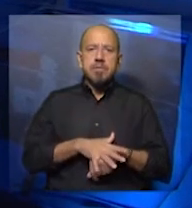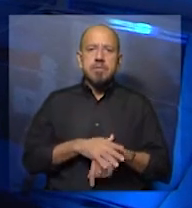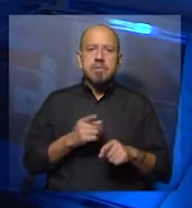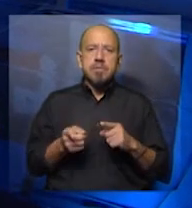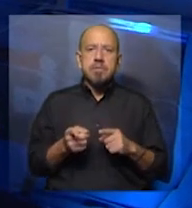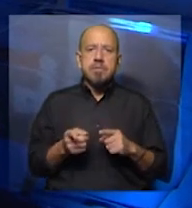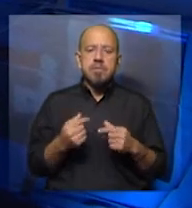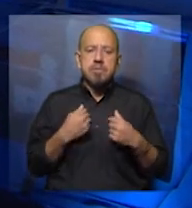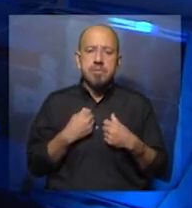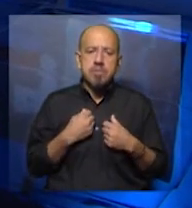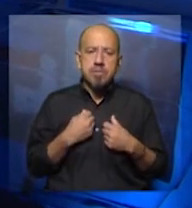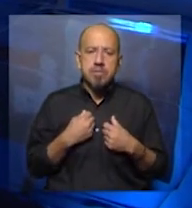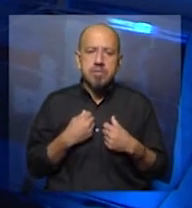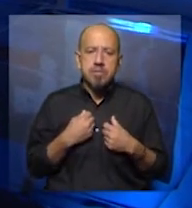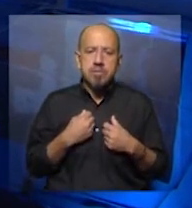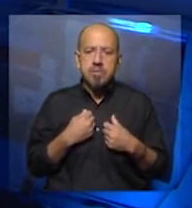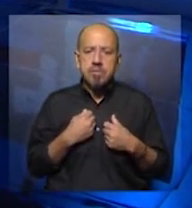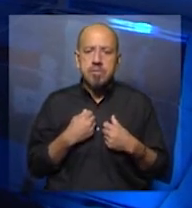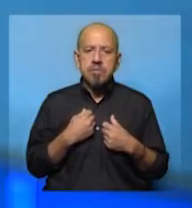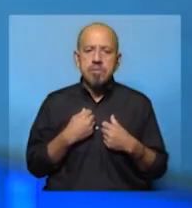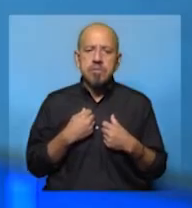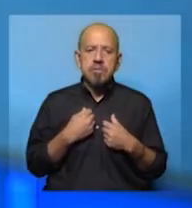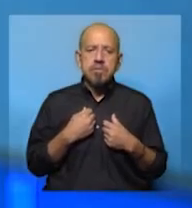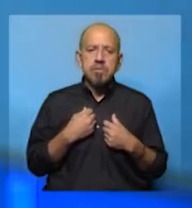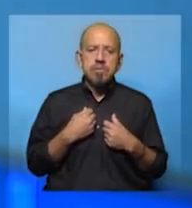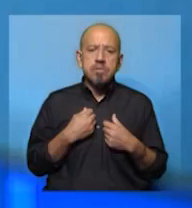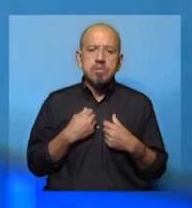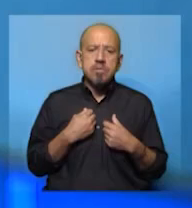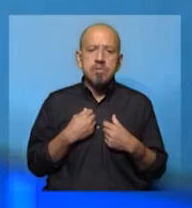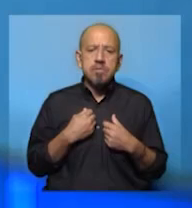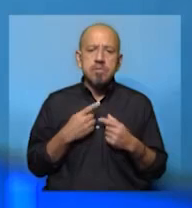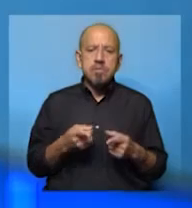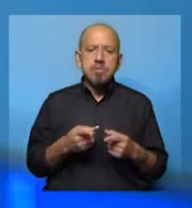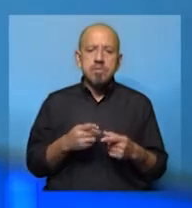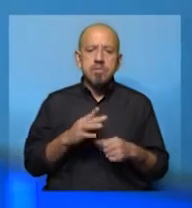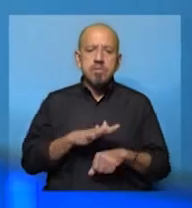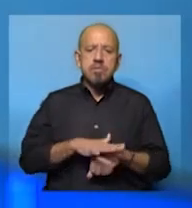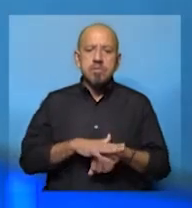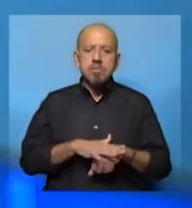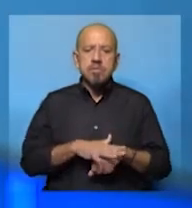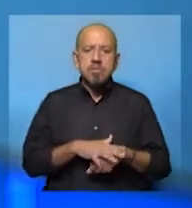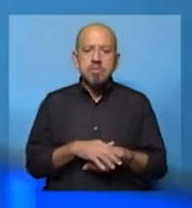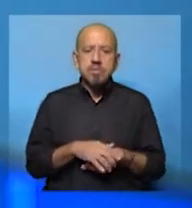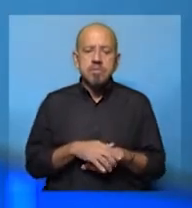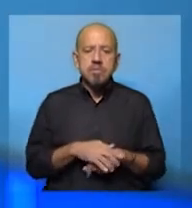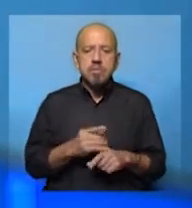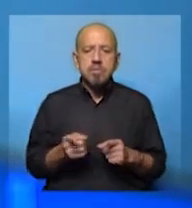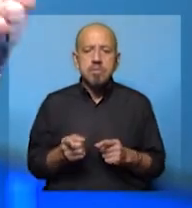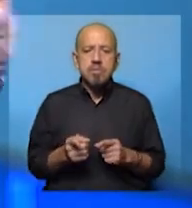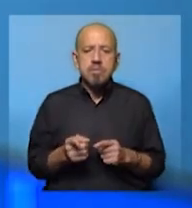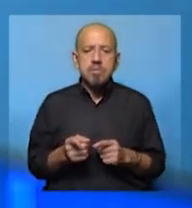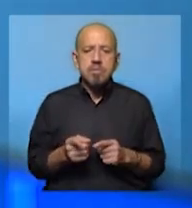tema yo soy muy detallista te pido disculpas wmar eh En ese momento eh